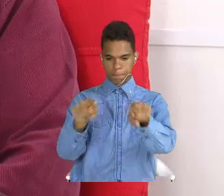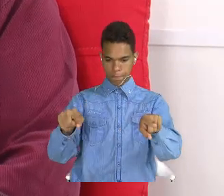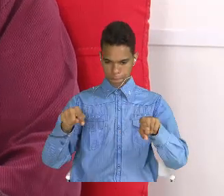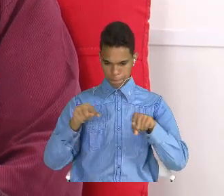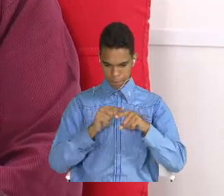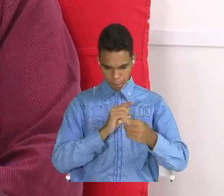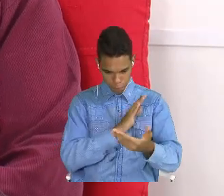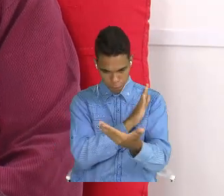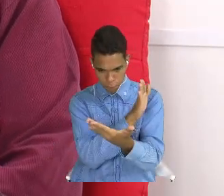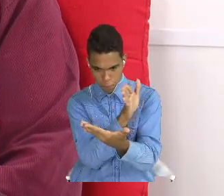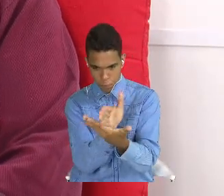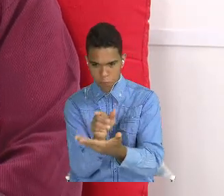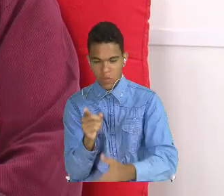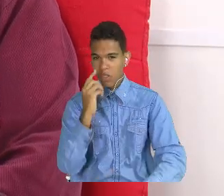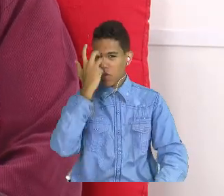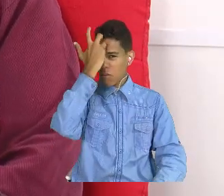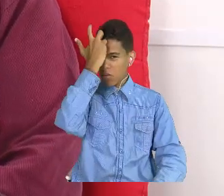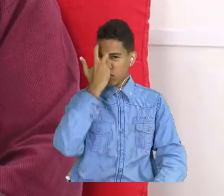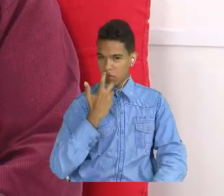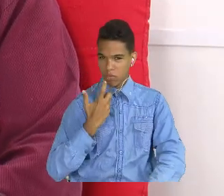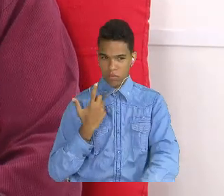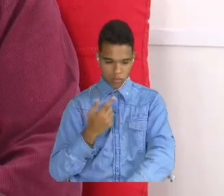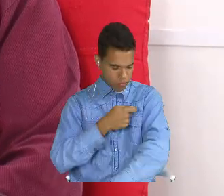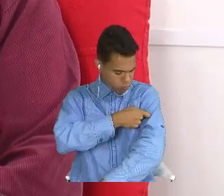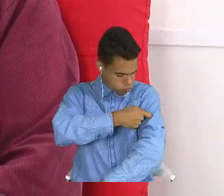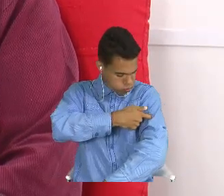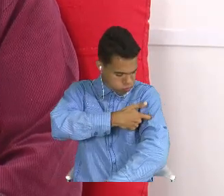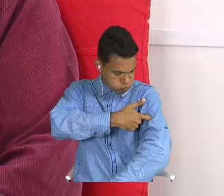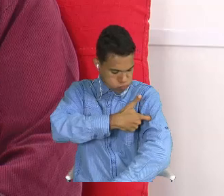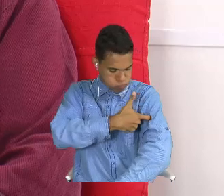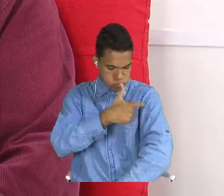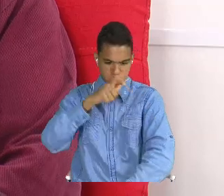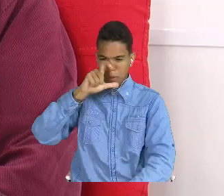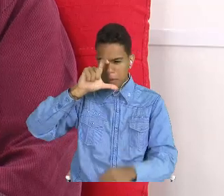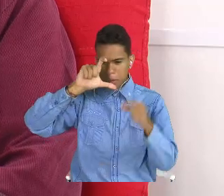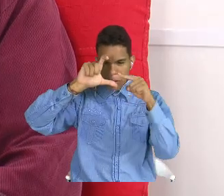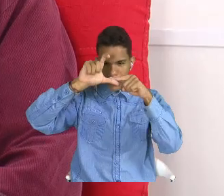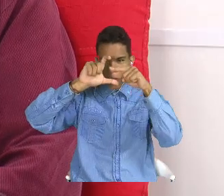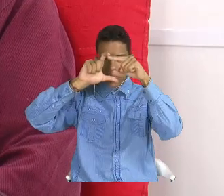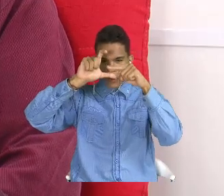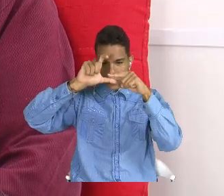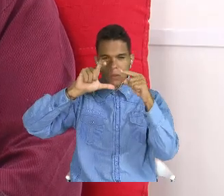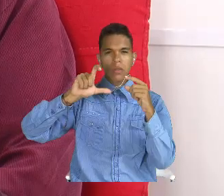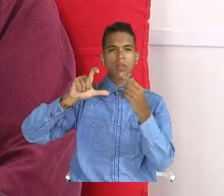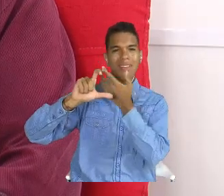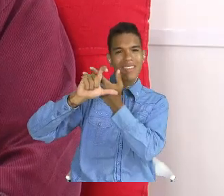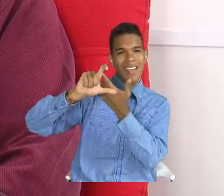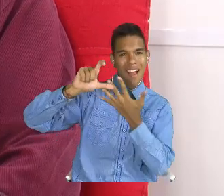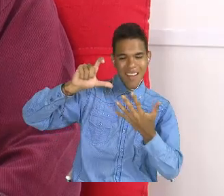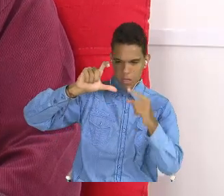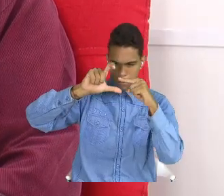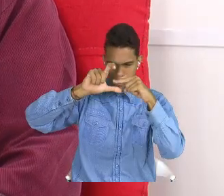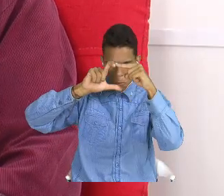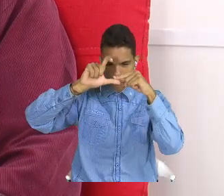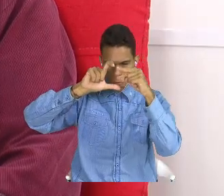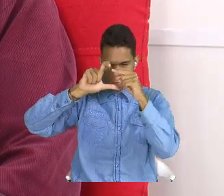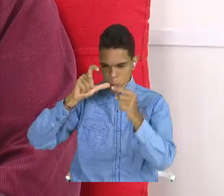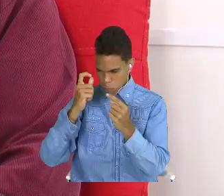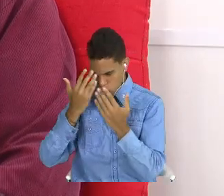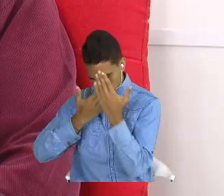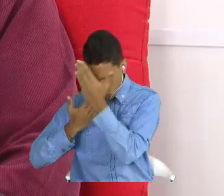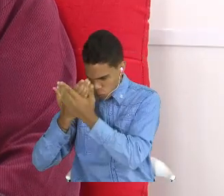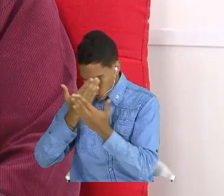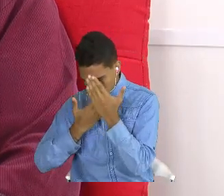un examen de glicemia, se toma la muestra de sangre y se hace el examen de laboratorio y le entregan el resultado.